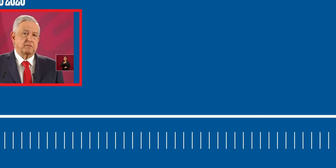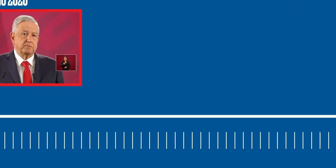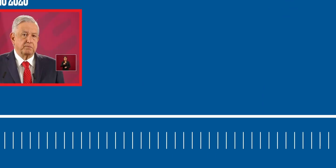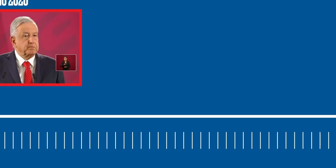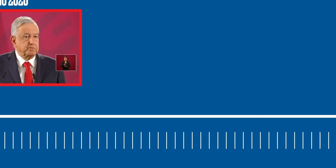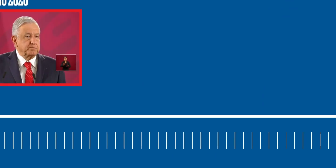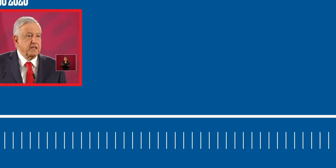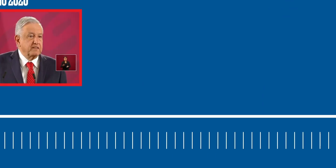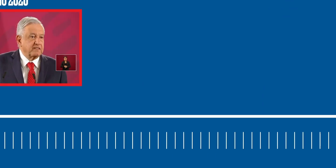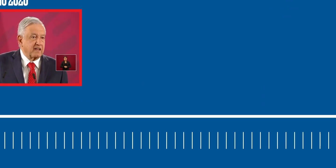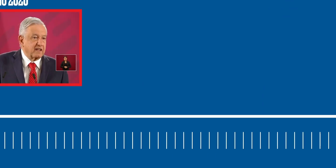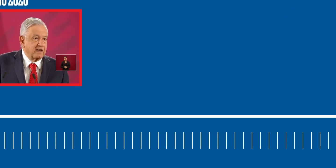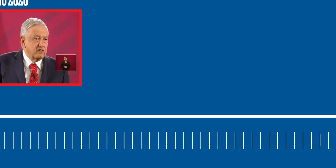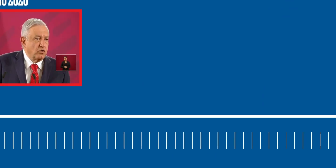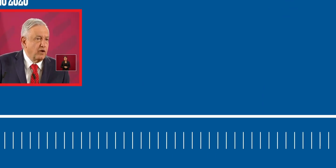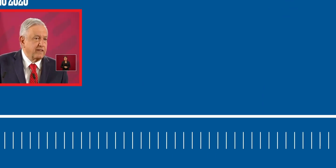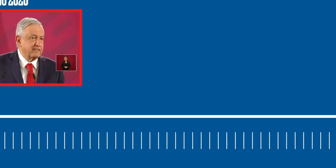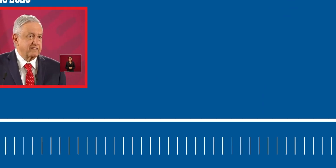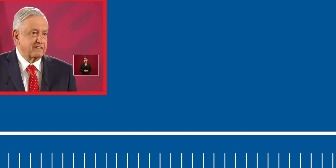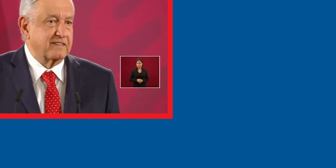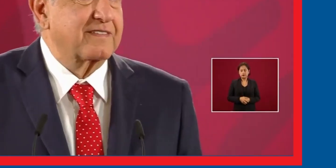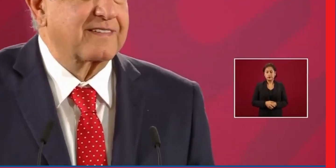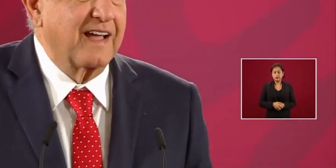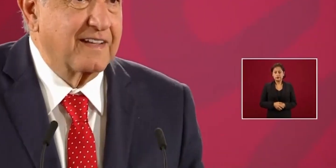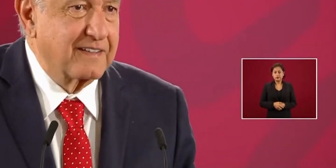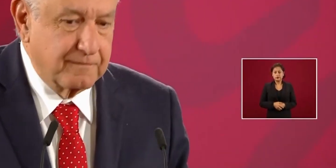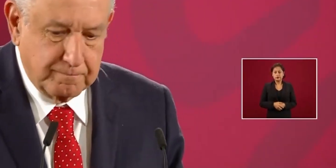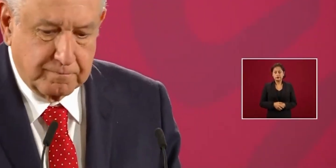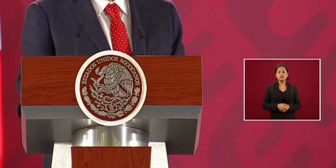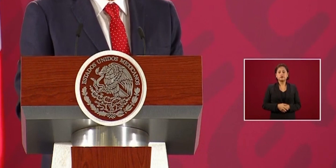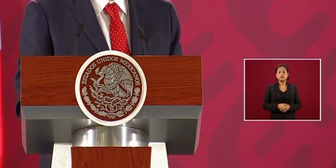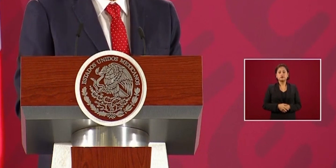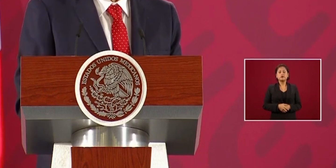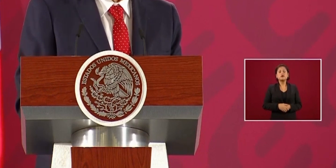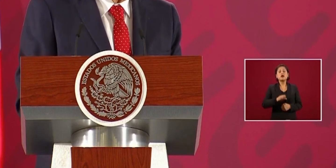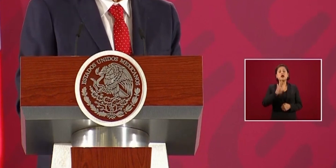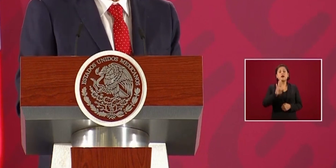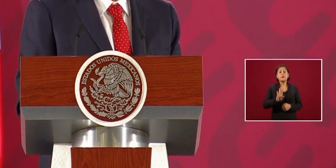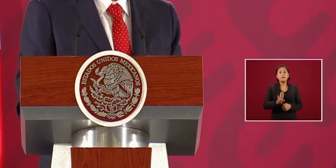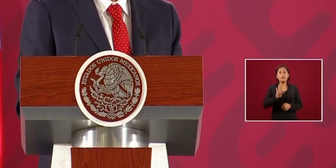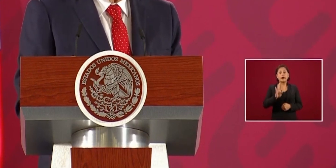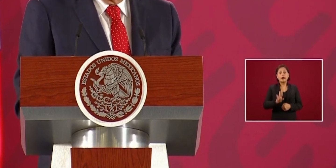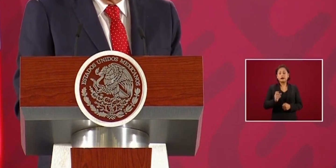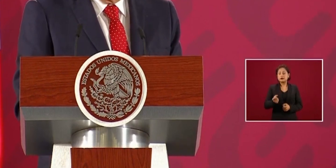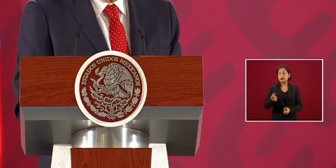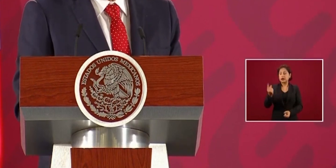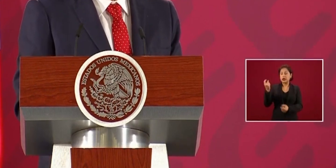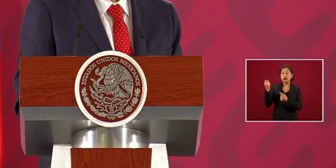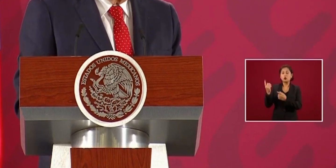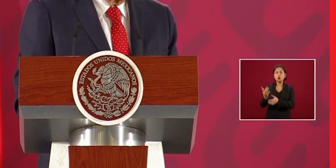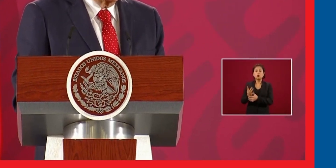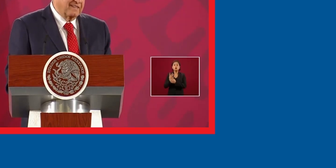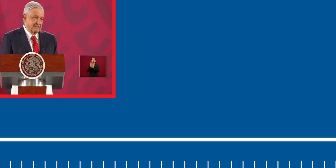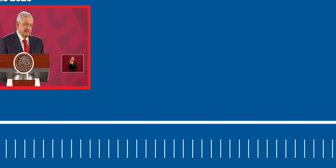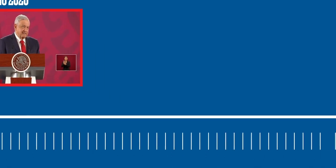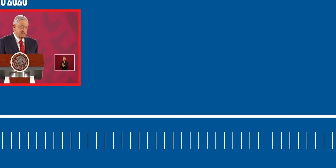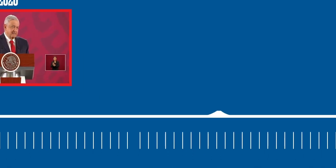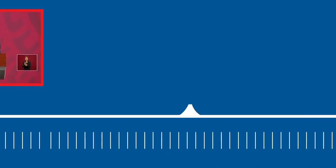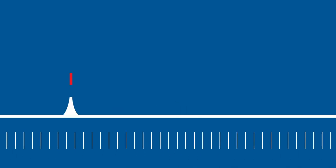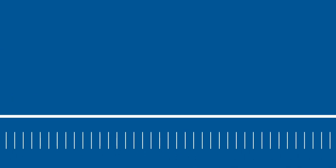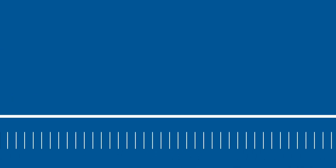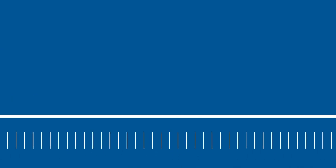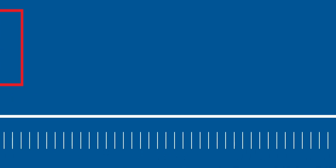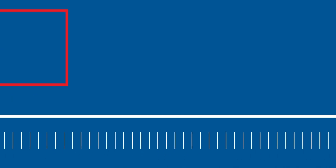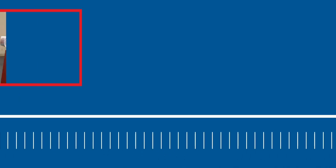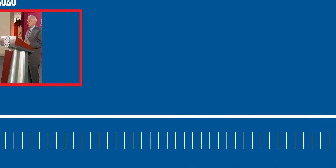Se piensa que no es tan dañino, tan fatal